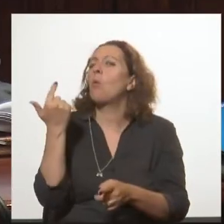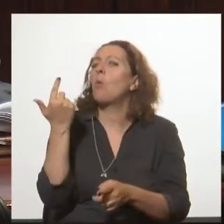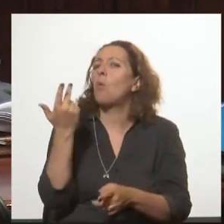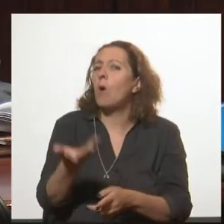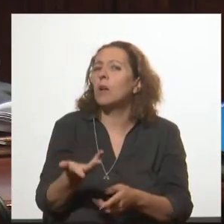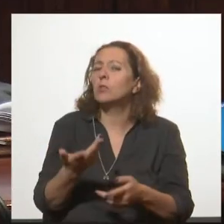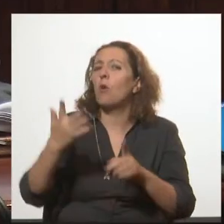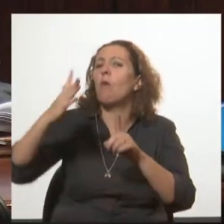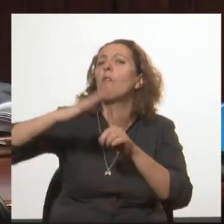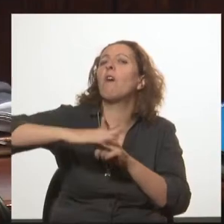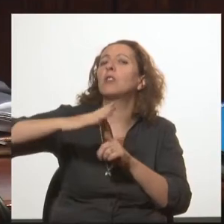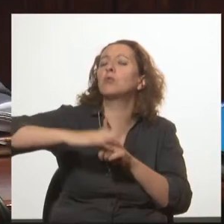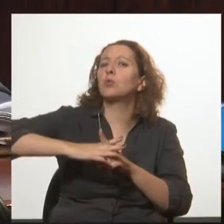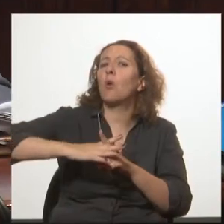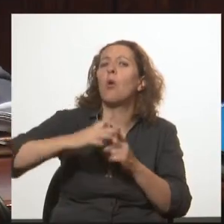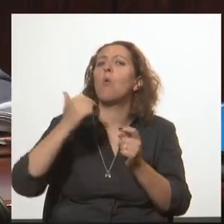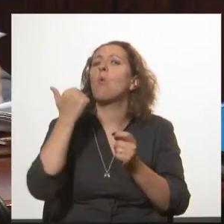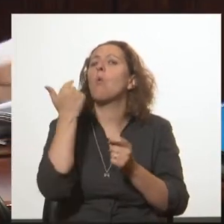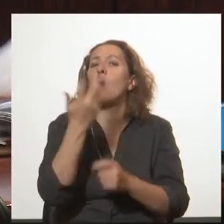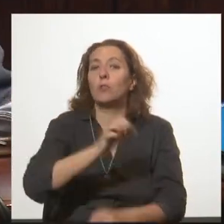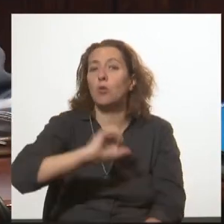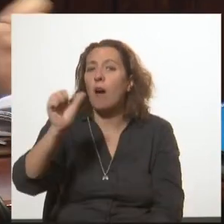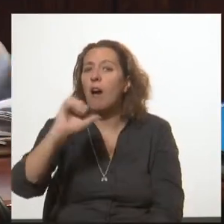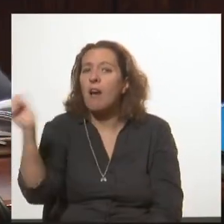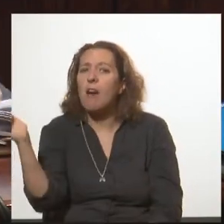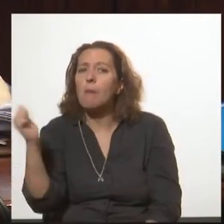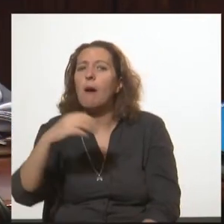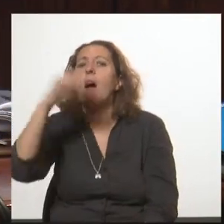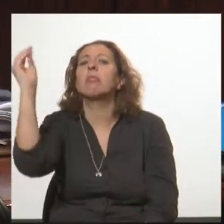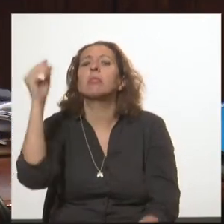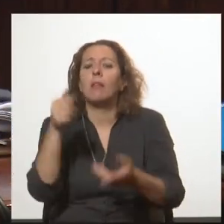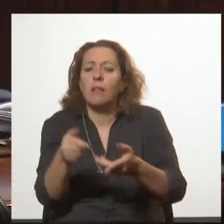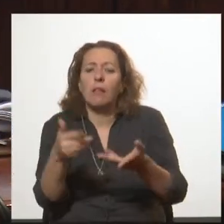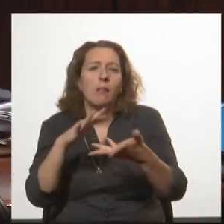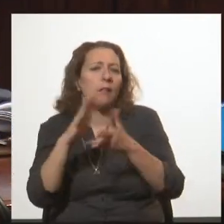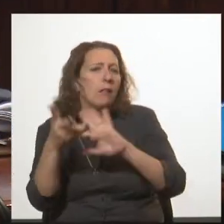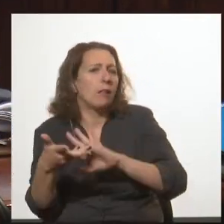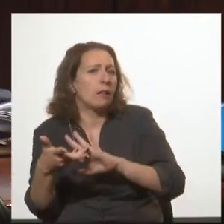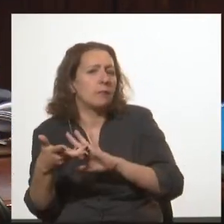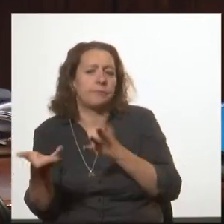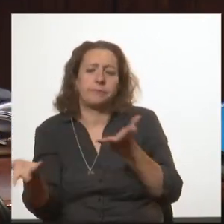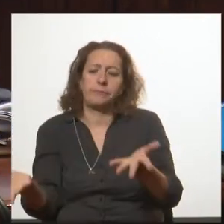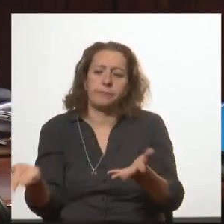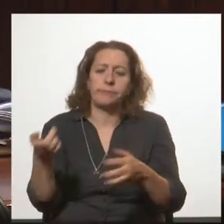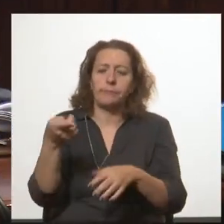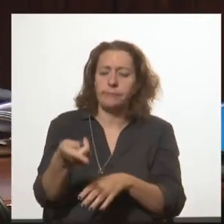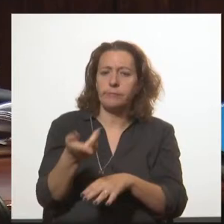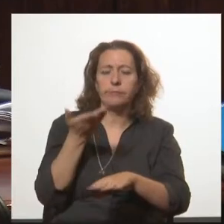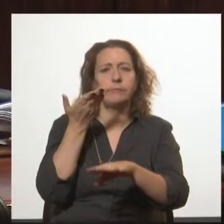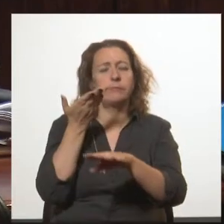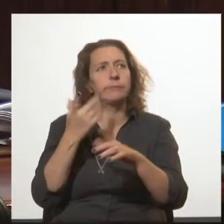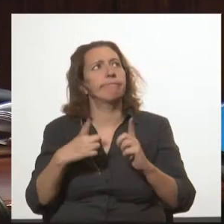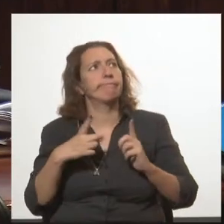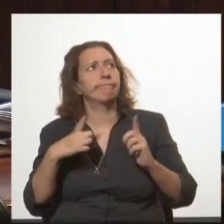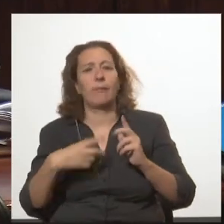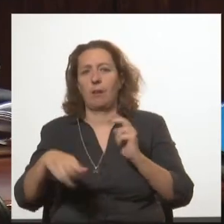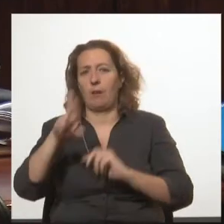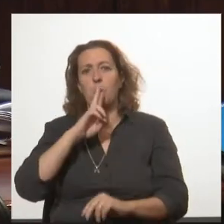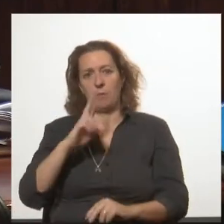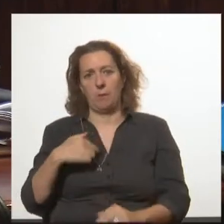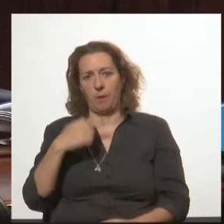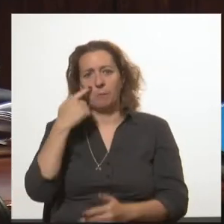o mejor dicho cuántos ganados ante él por este concepto yo pero la respuesta para demostrar que esto fue una verdadera farsa